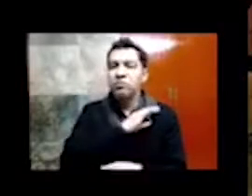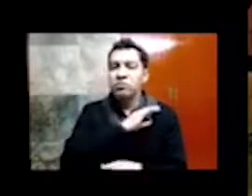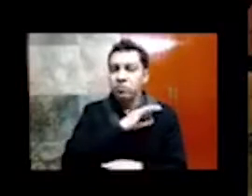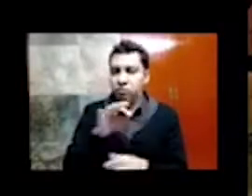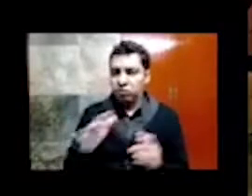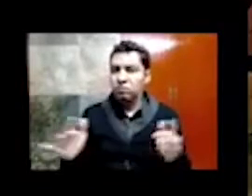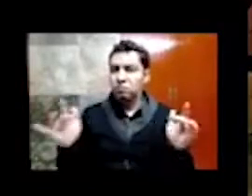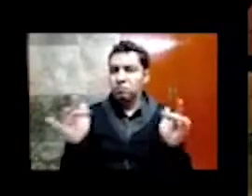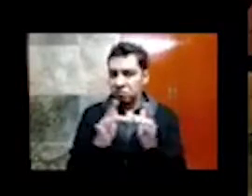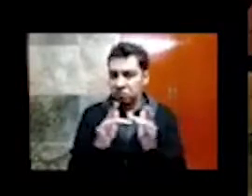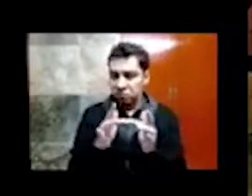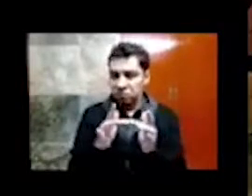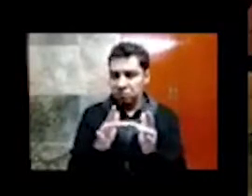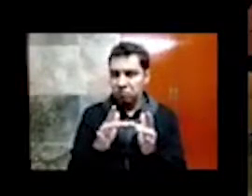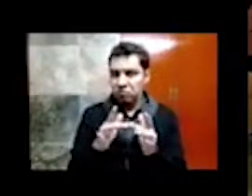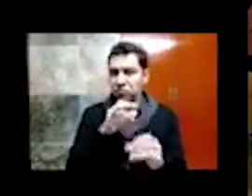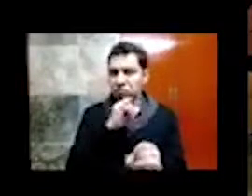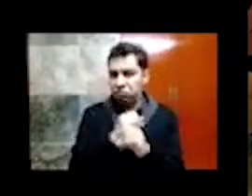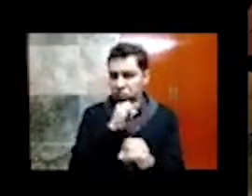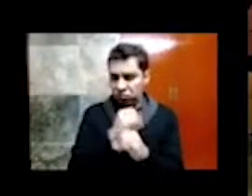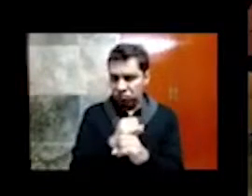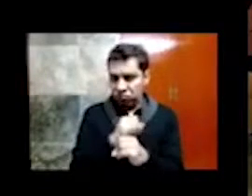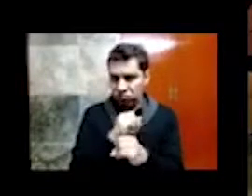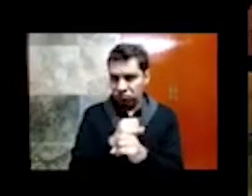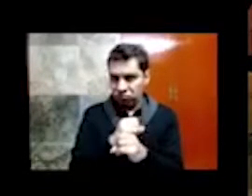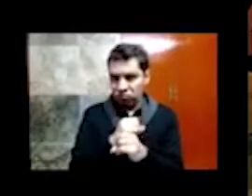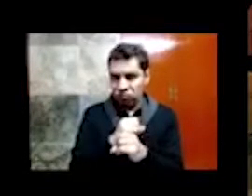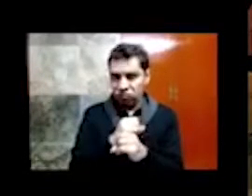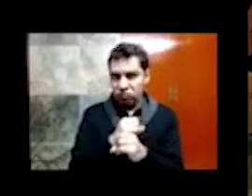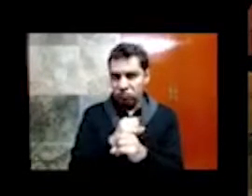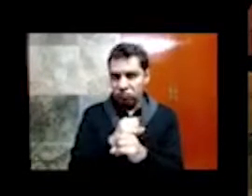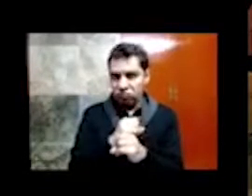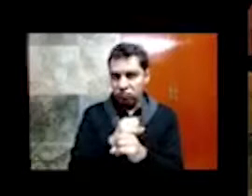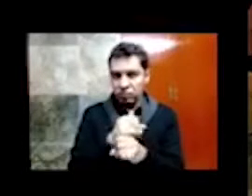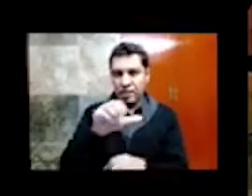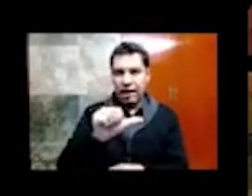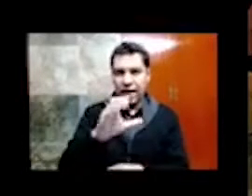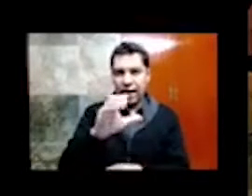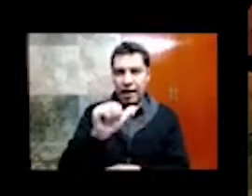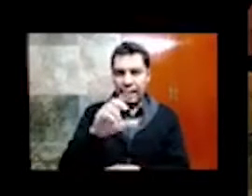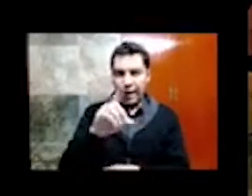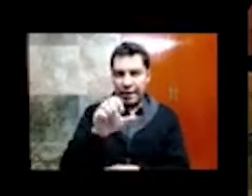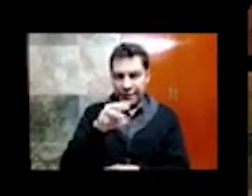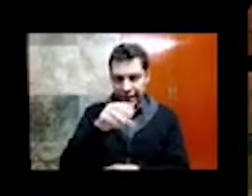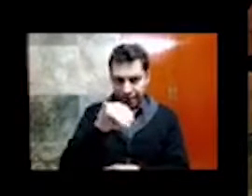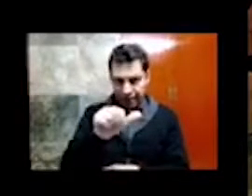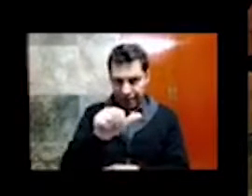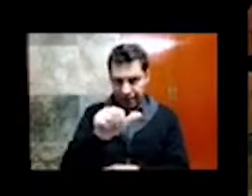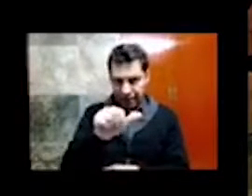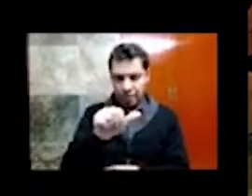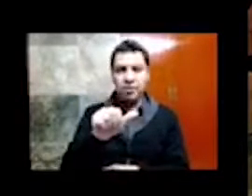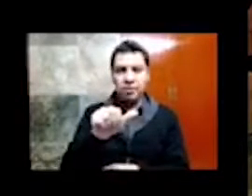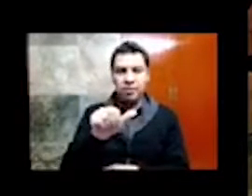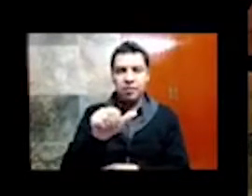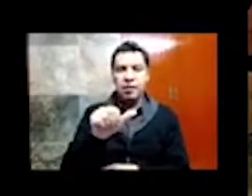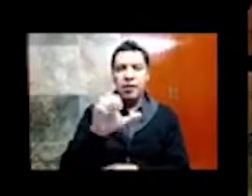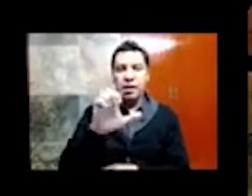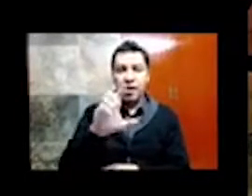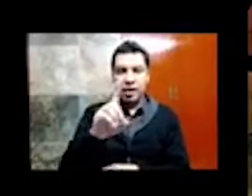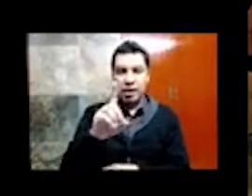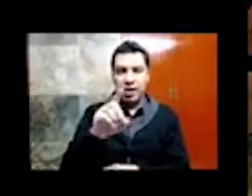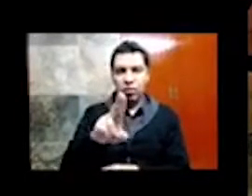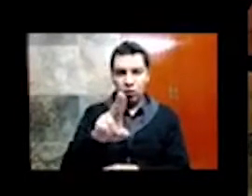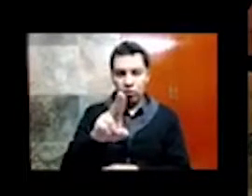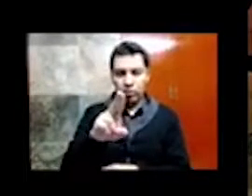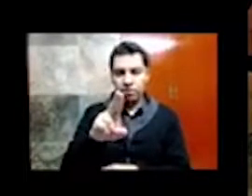está publicado por allí en la página de Academia Edu. Este es Doña Cascabeles